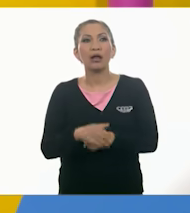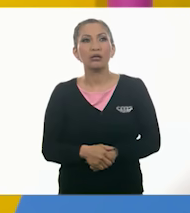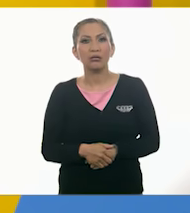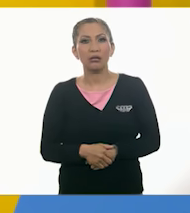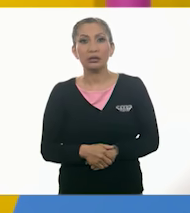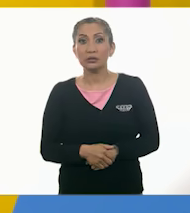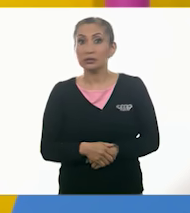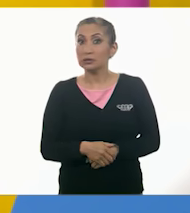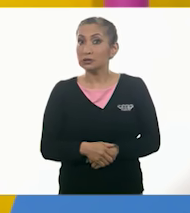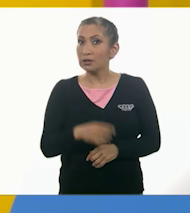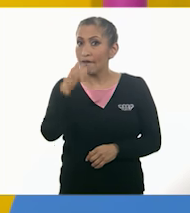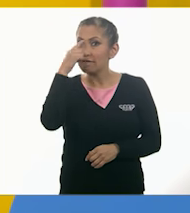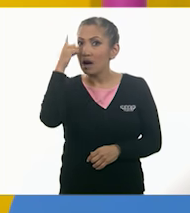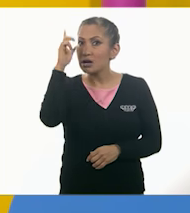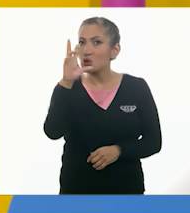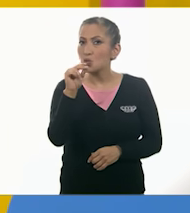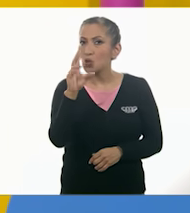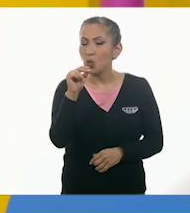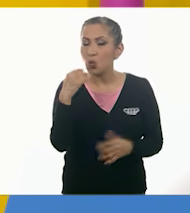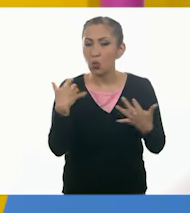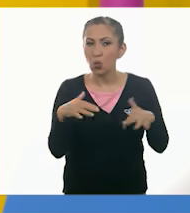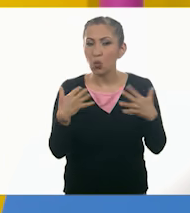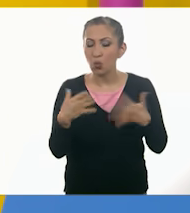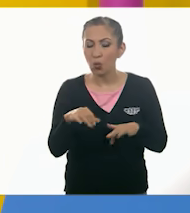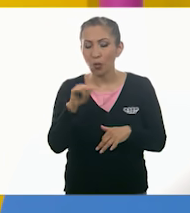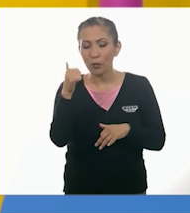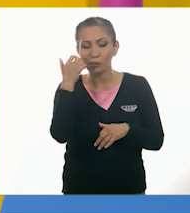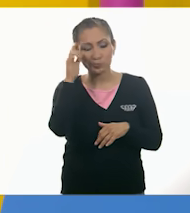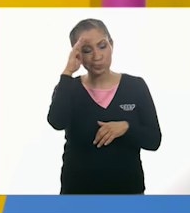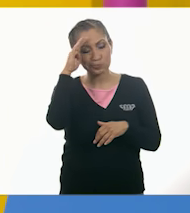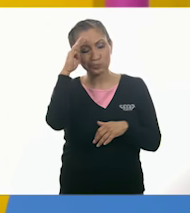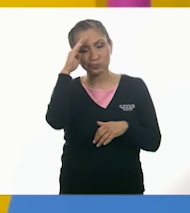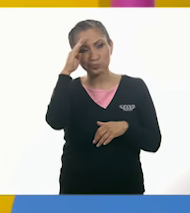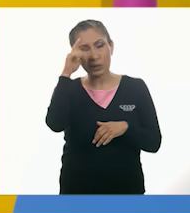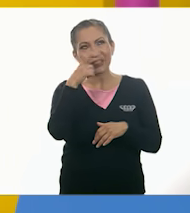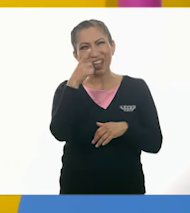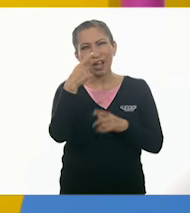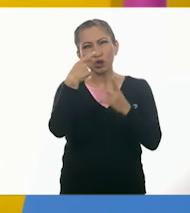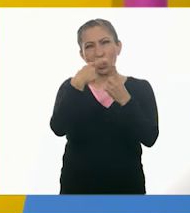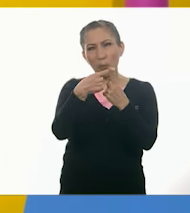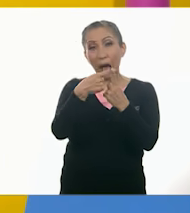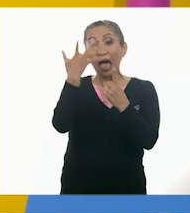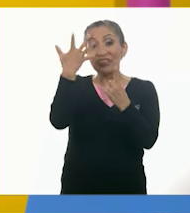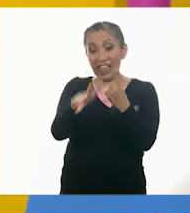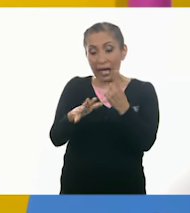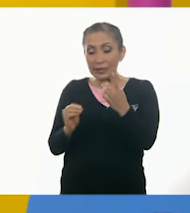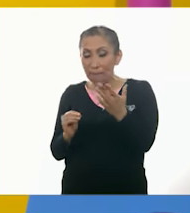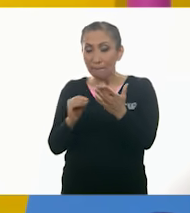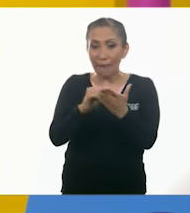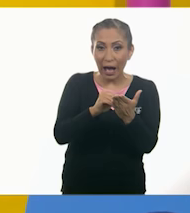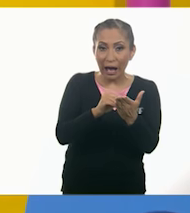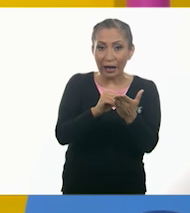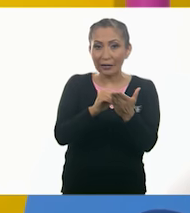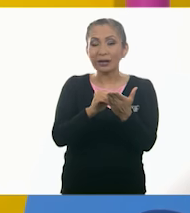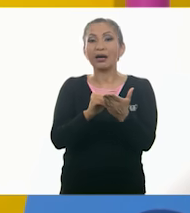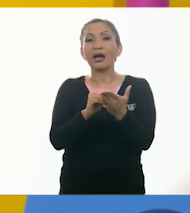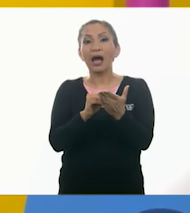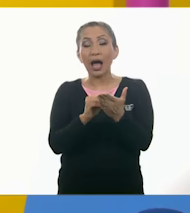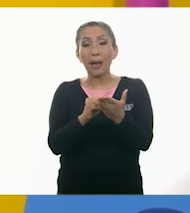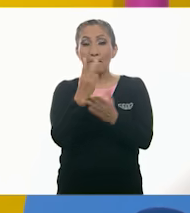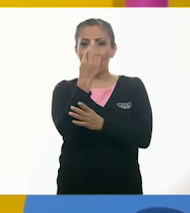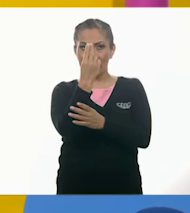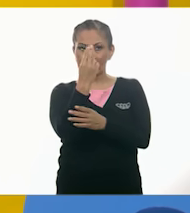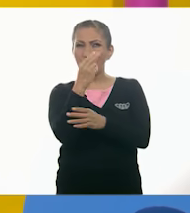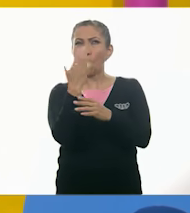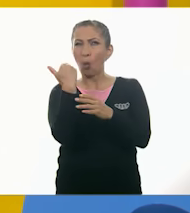que no estuvo tan fácil. A ver. Vamos a ver por el siguiente reto. Quiere decir que hay que sumar otros 10. Muy bien. Muy bien. Tenemos